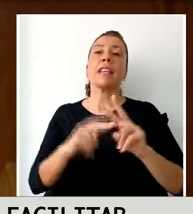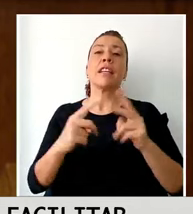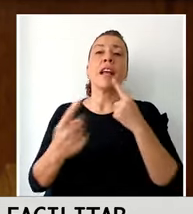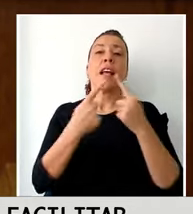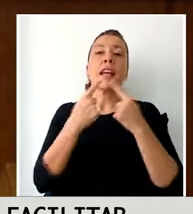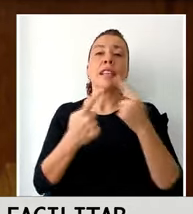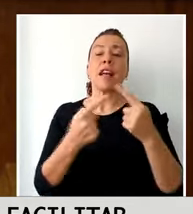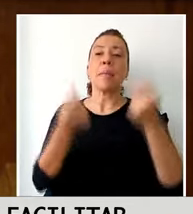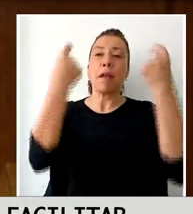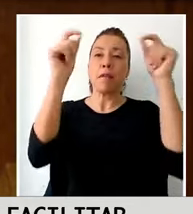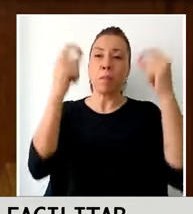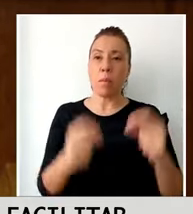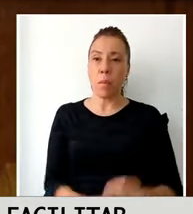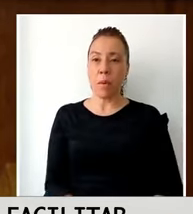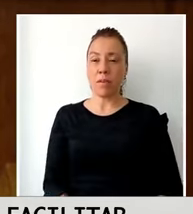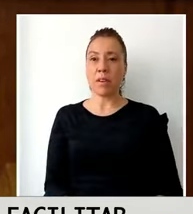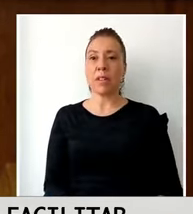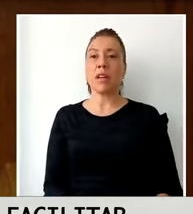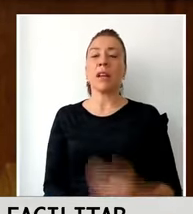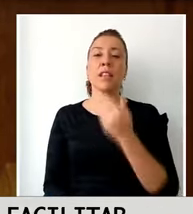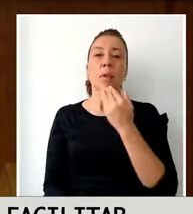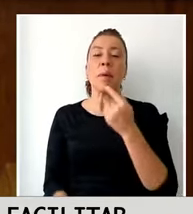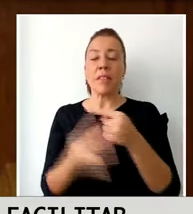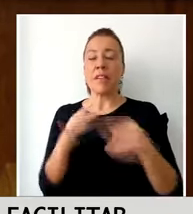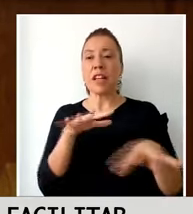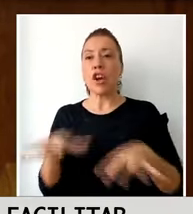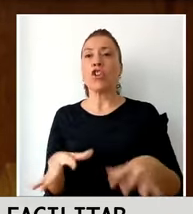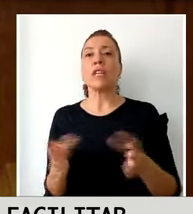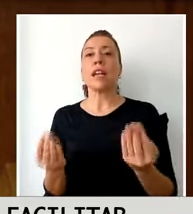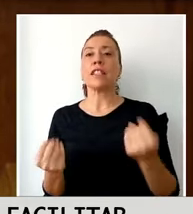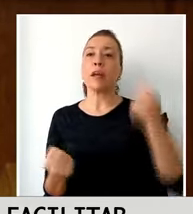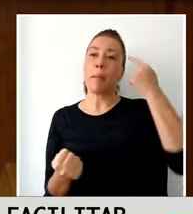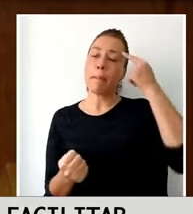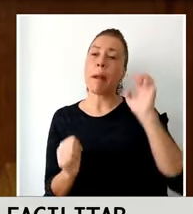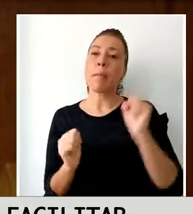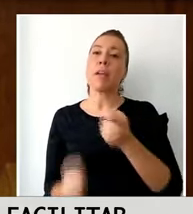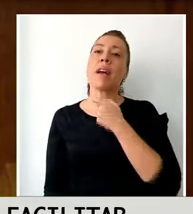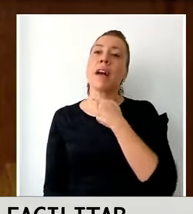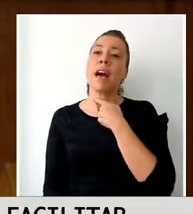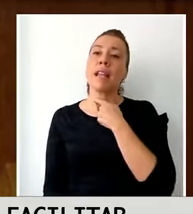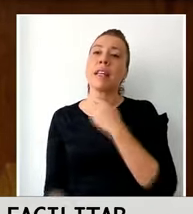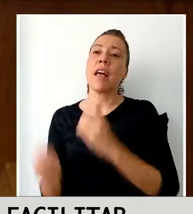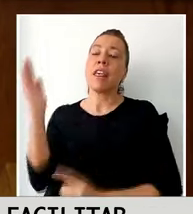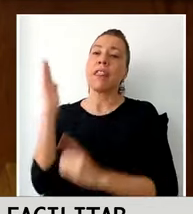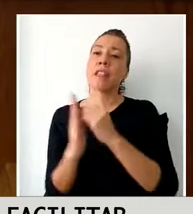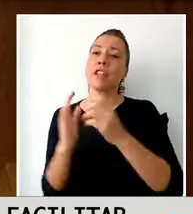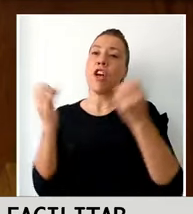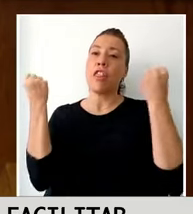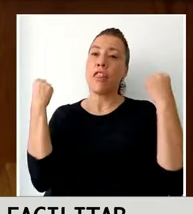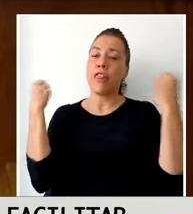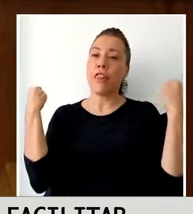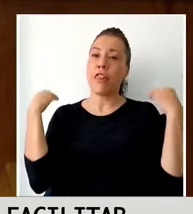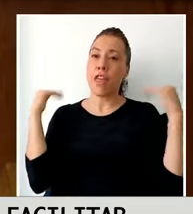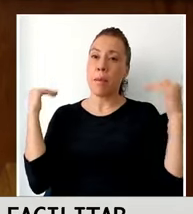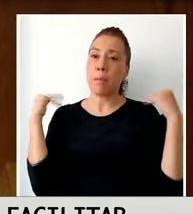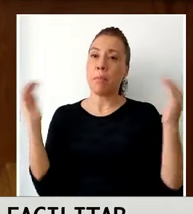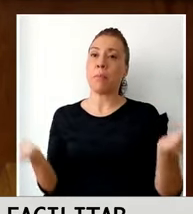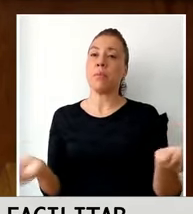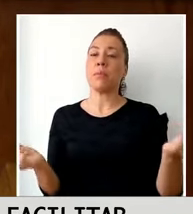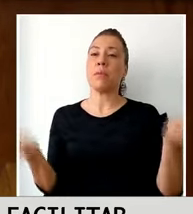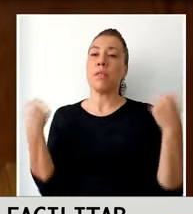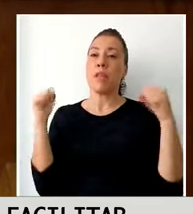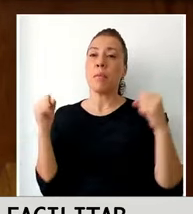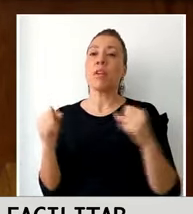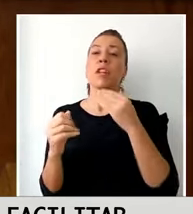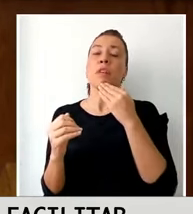además de aquellos elementos que sean necesarios para asegurar el desarrollo deportivo y la trayectoria de los estudiantes